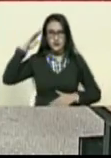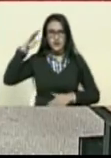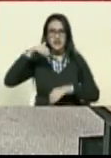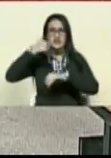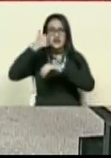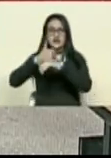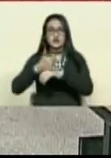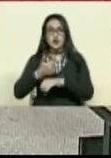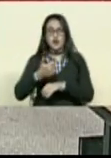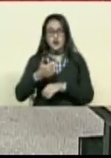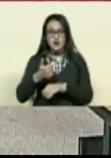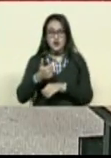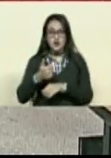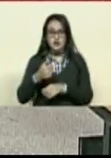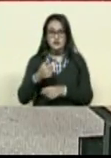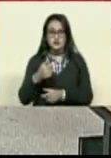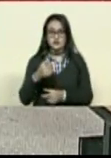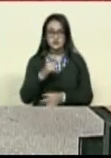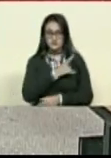de Medicina,